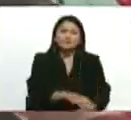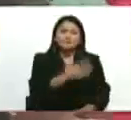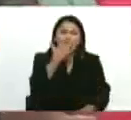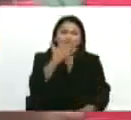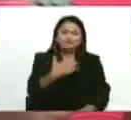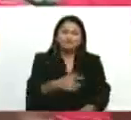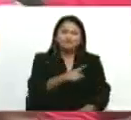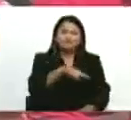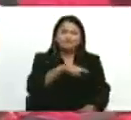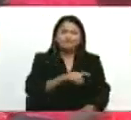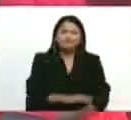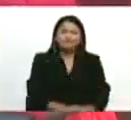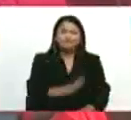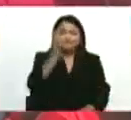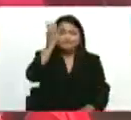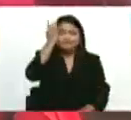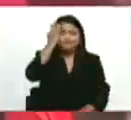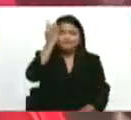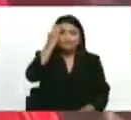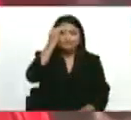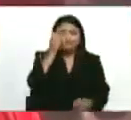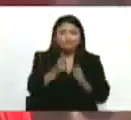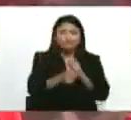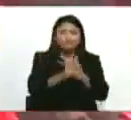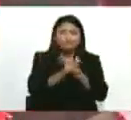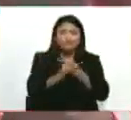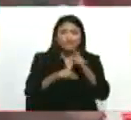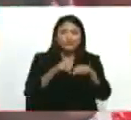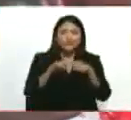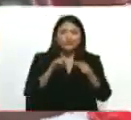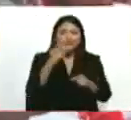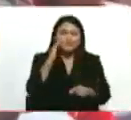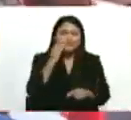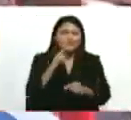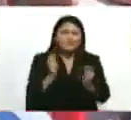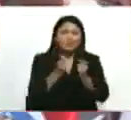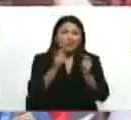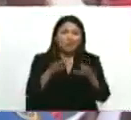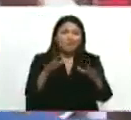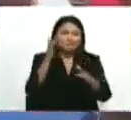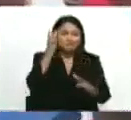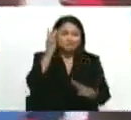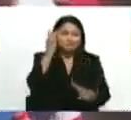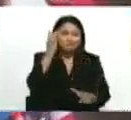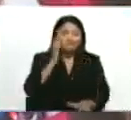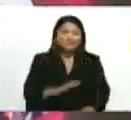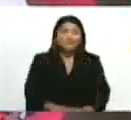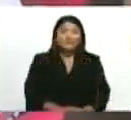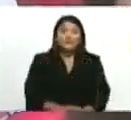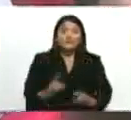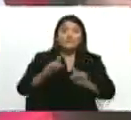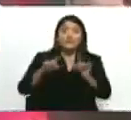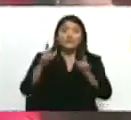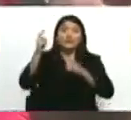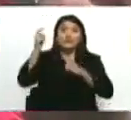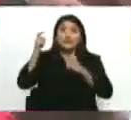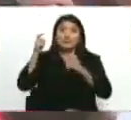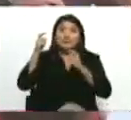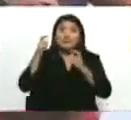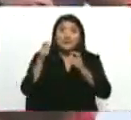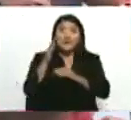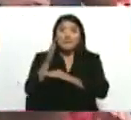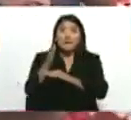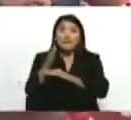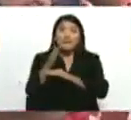cámara. Es puras redes sociales. Ahora, el chavismo, que está en la calle, que es capaz de